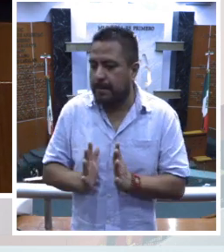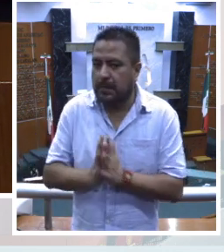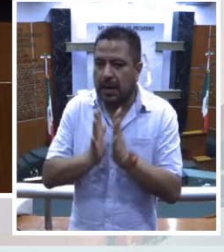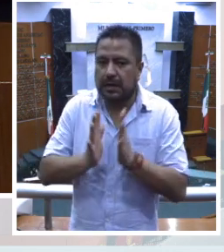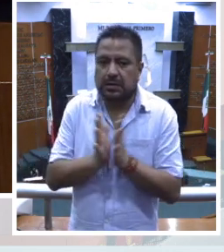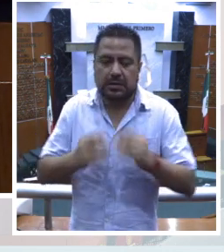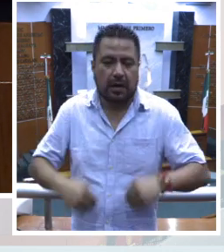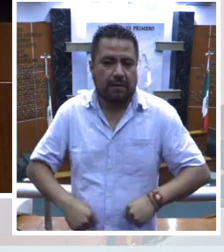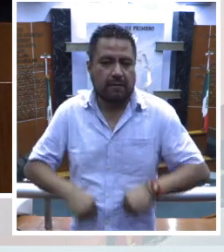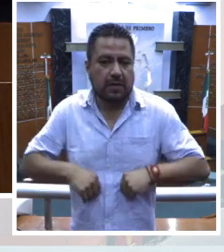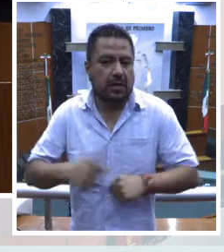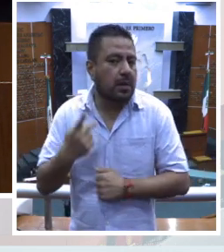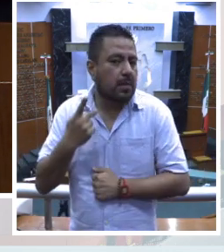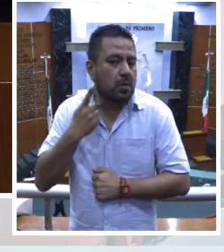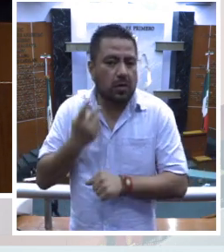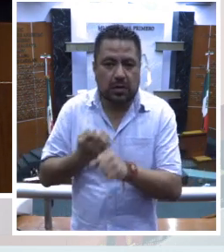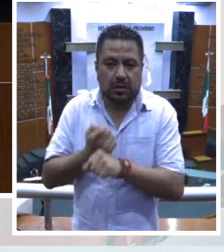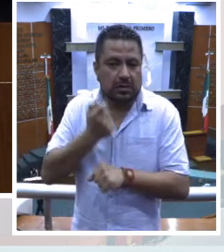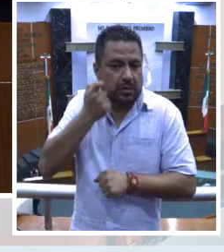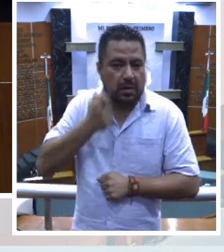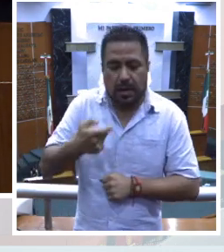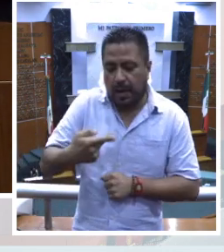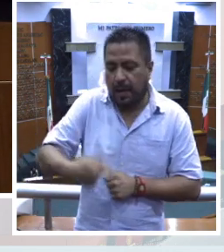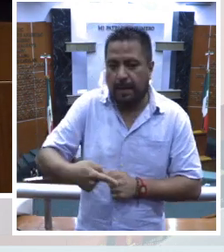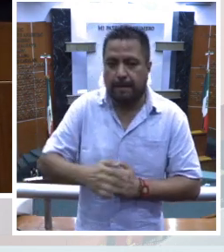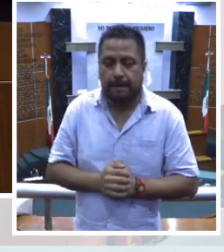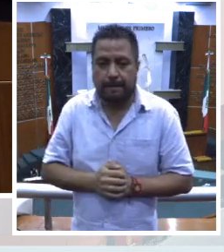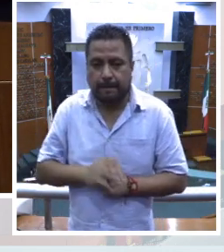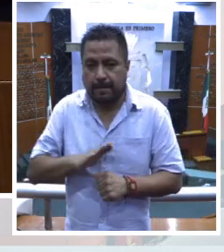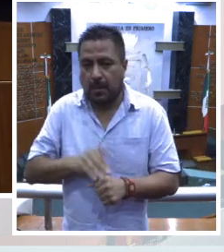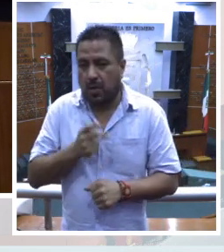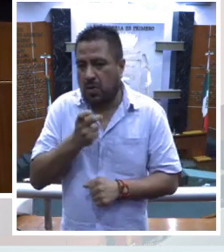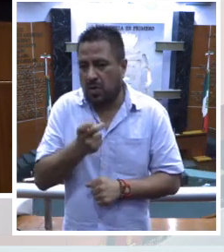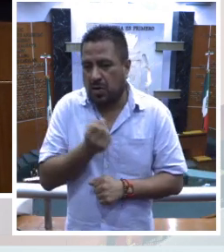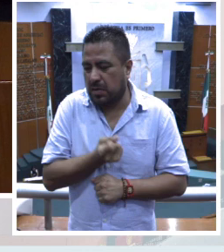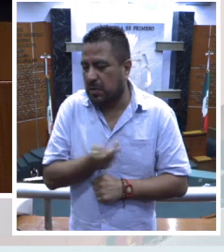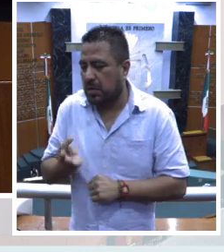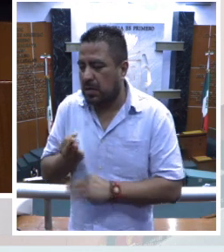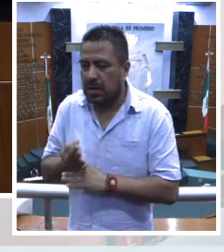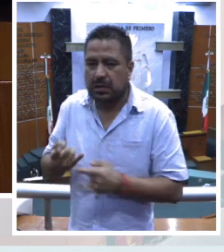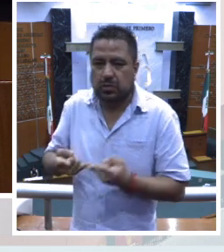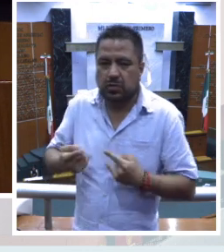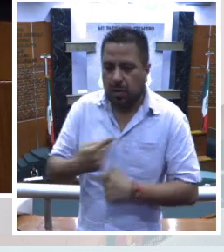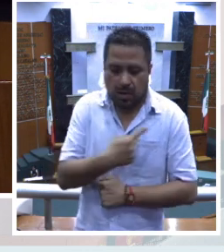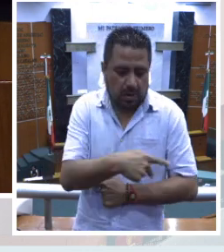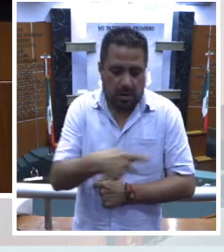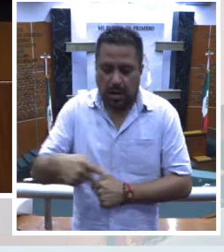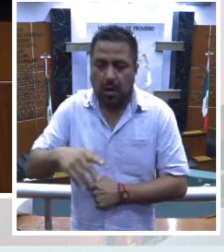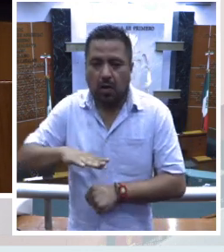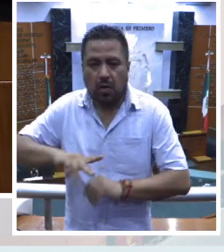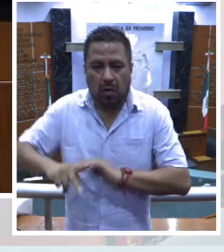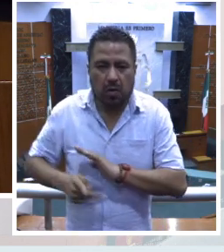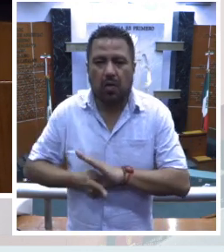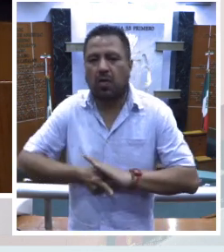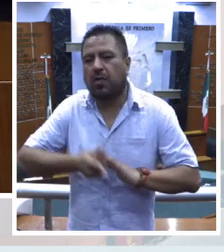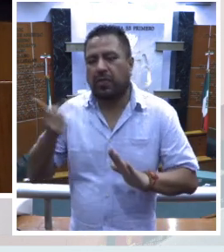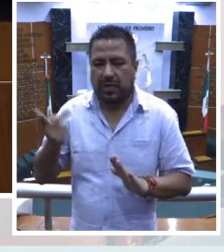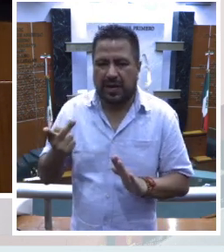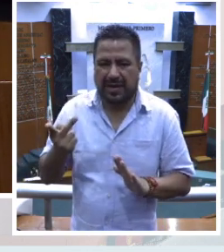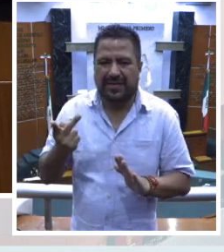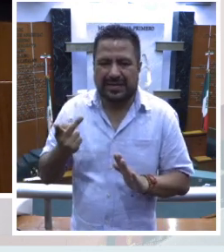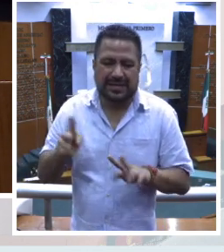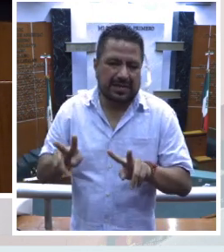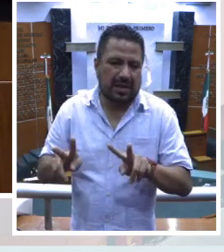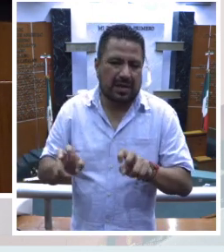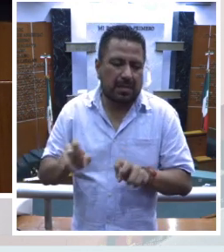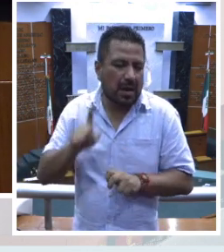vida política de nuestro Estado. Por ellas y su historia es que retomaremos la agenda legislativa en